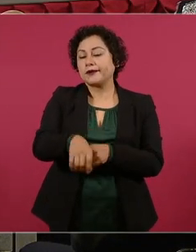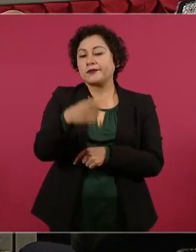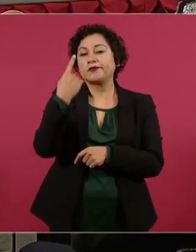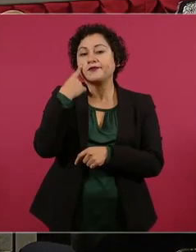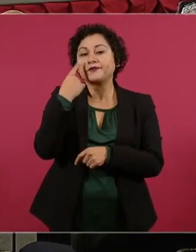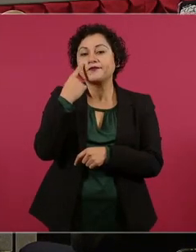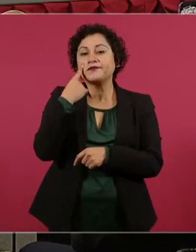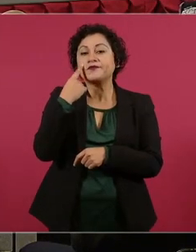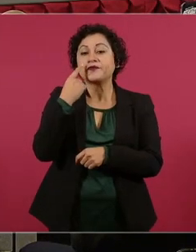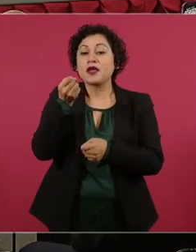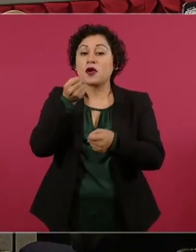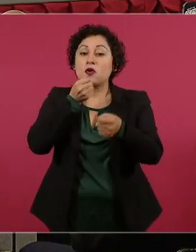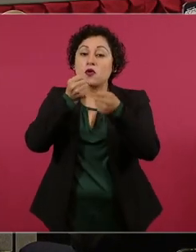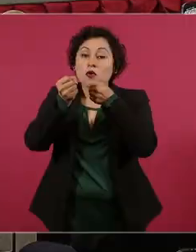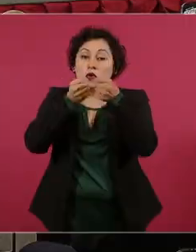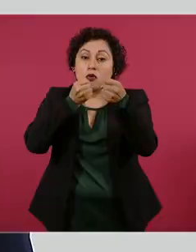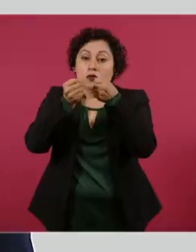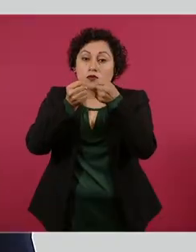de comunicación